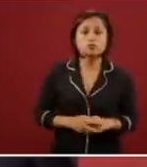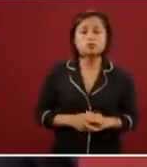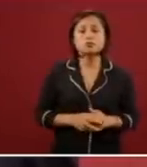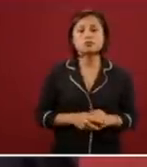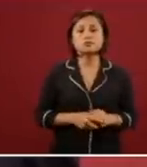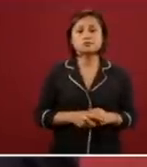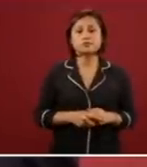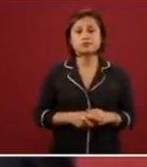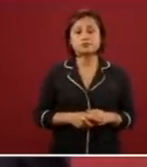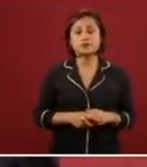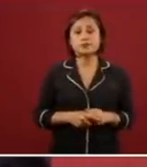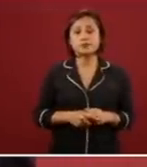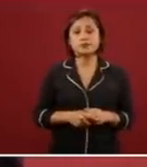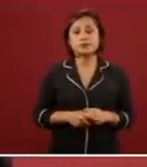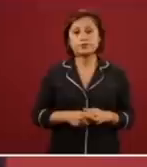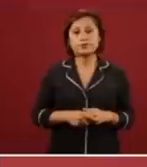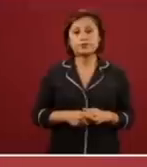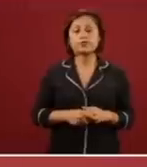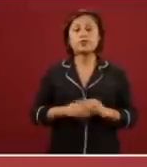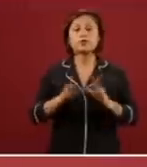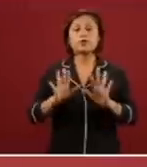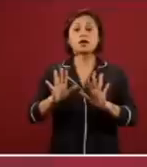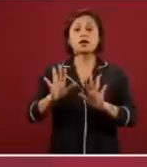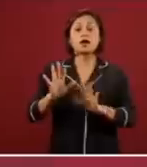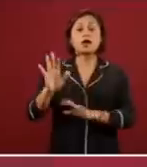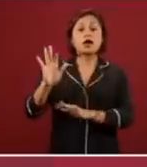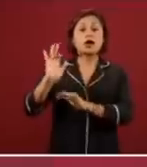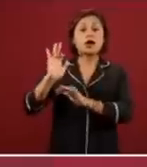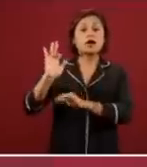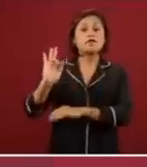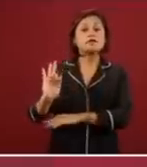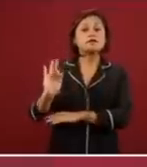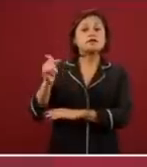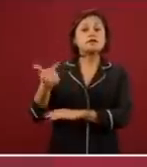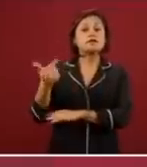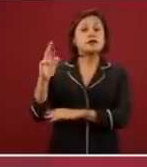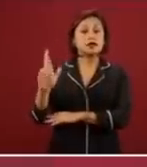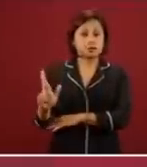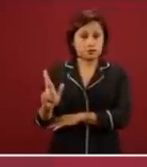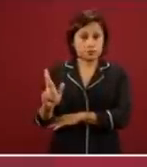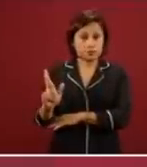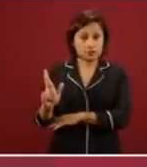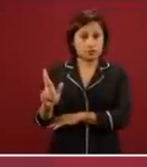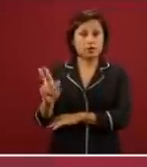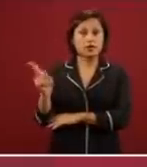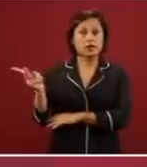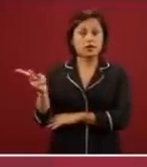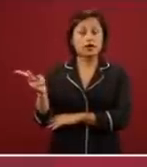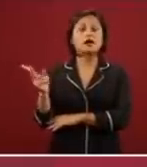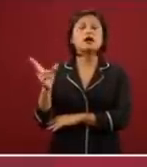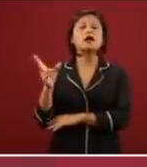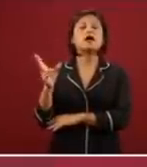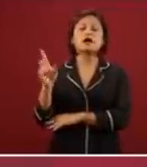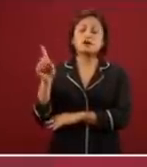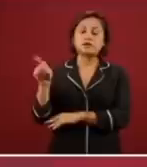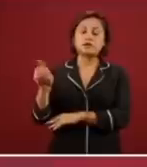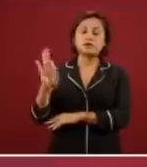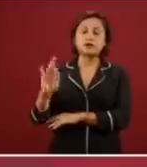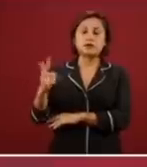La Fiscalía tiene dos averiguaciones